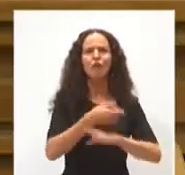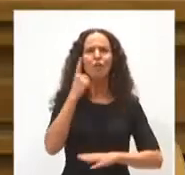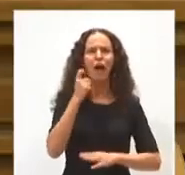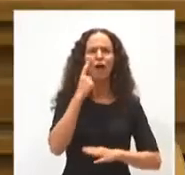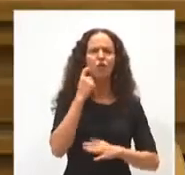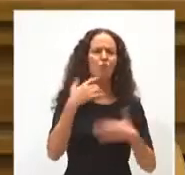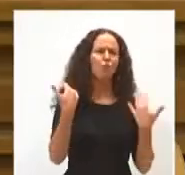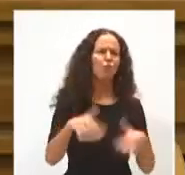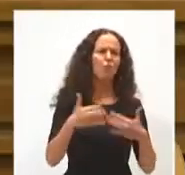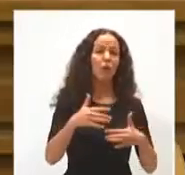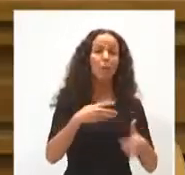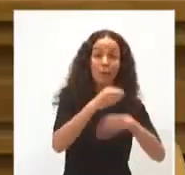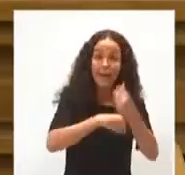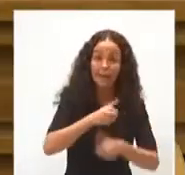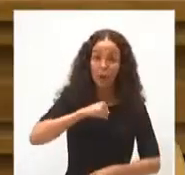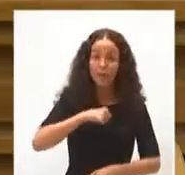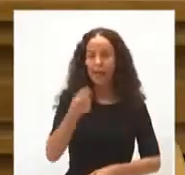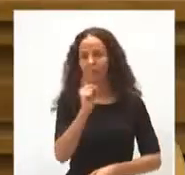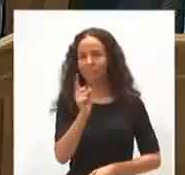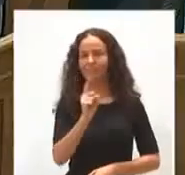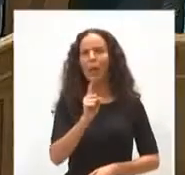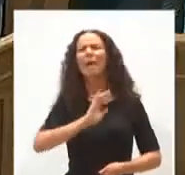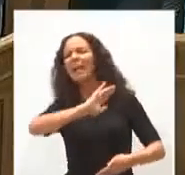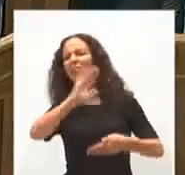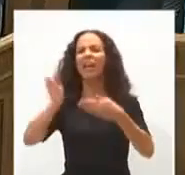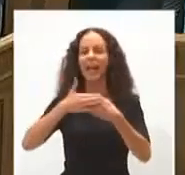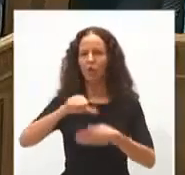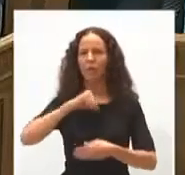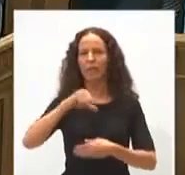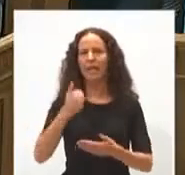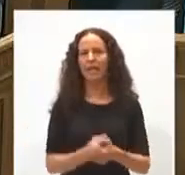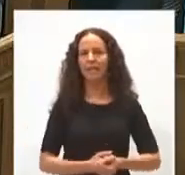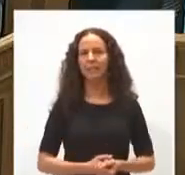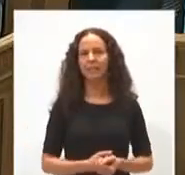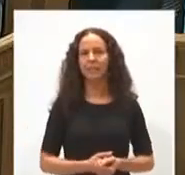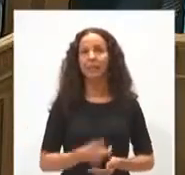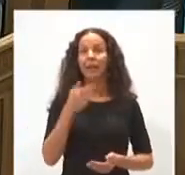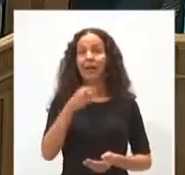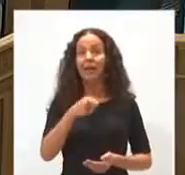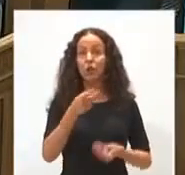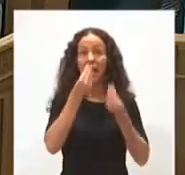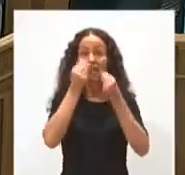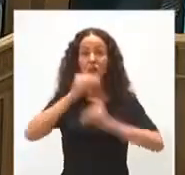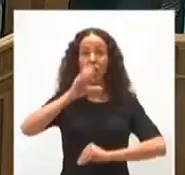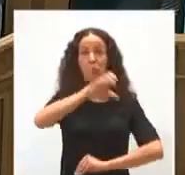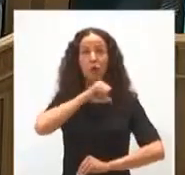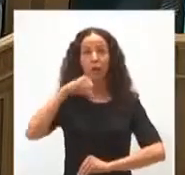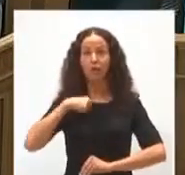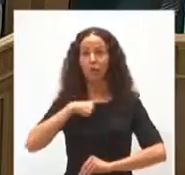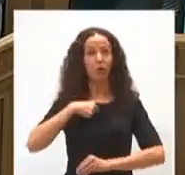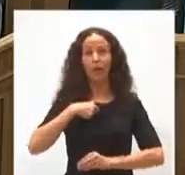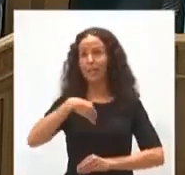y no para hacer hospitales sino para cerrarlos a lo largo de toda la historia de la comunidad autónoma